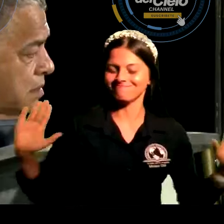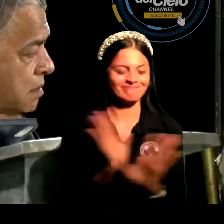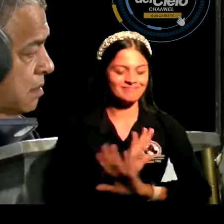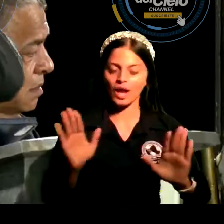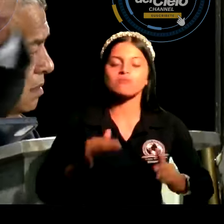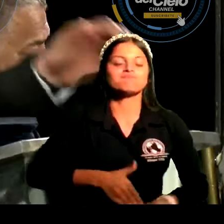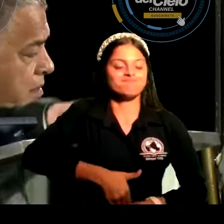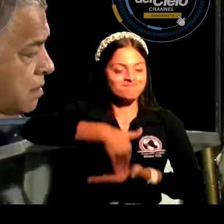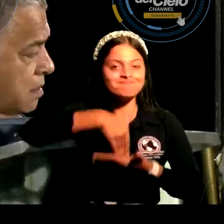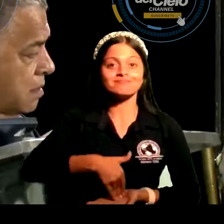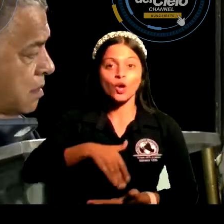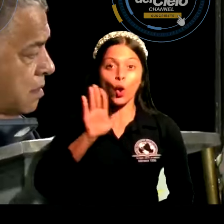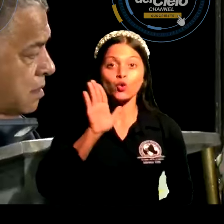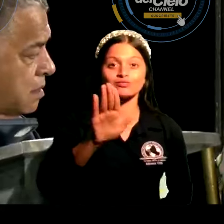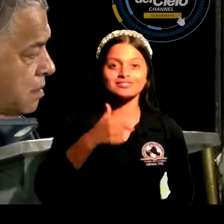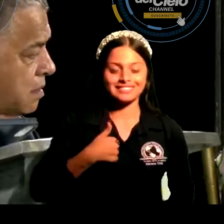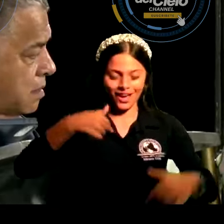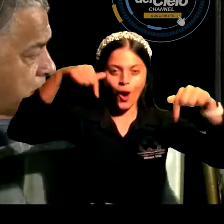lo tenemos hoy.